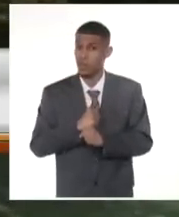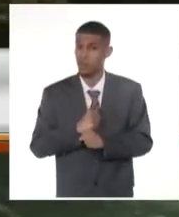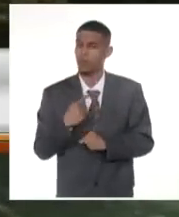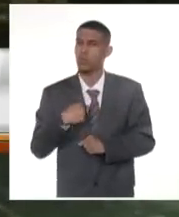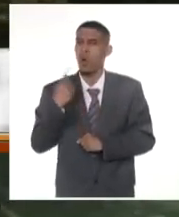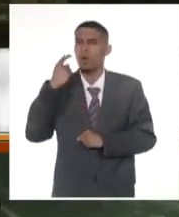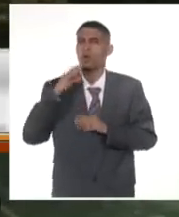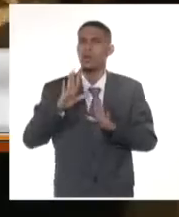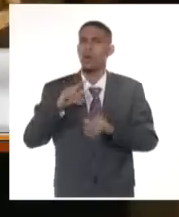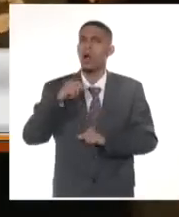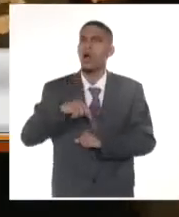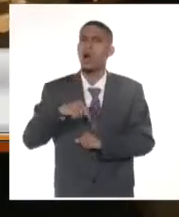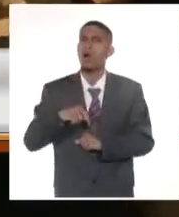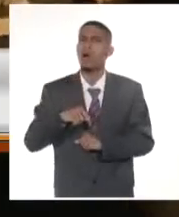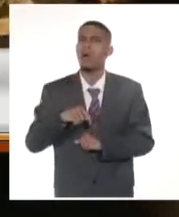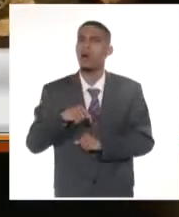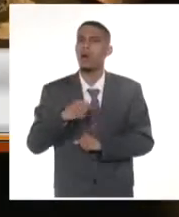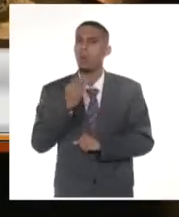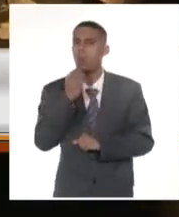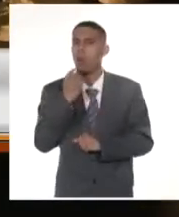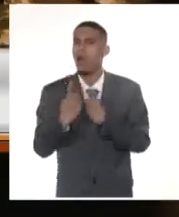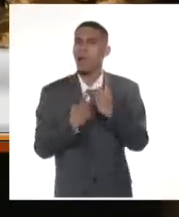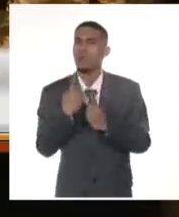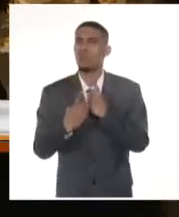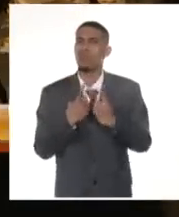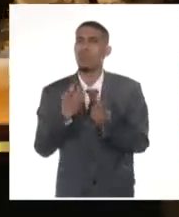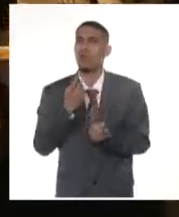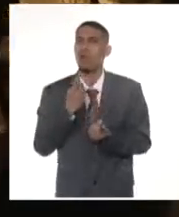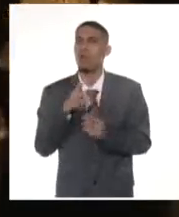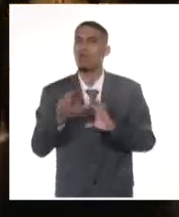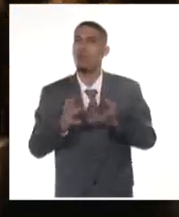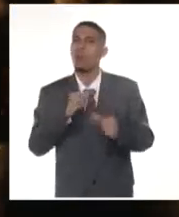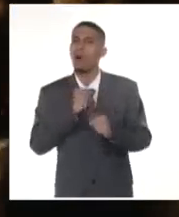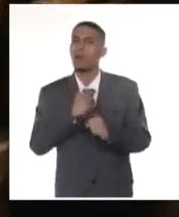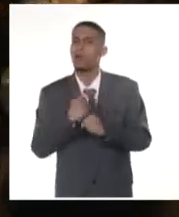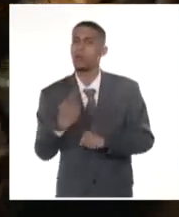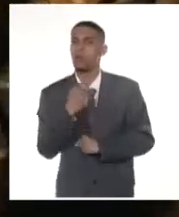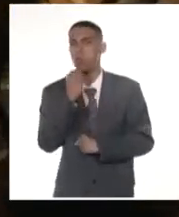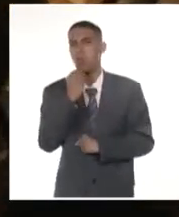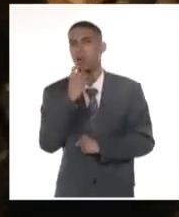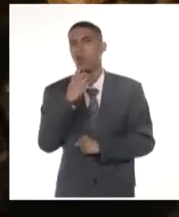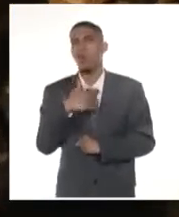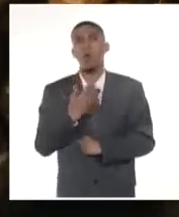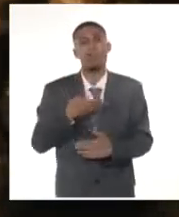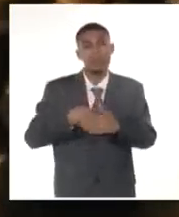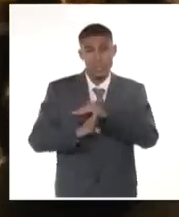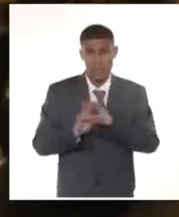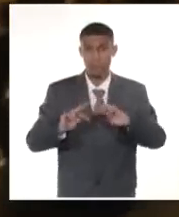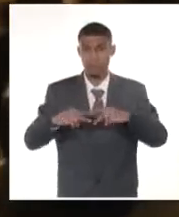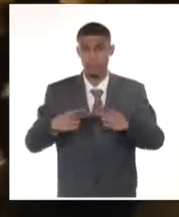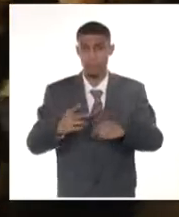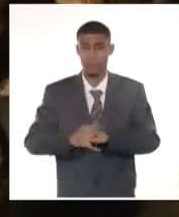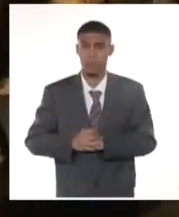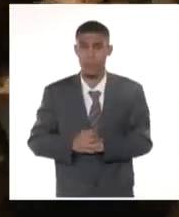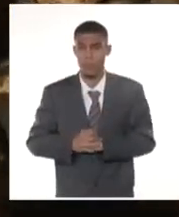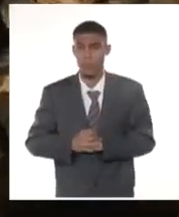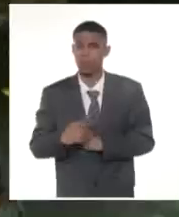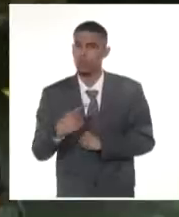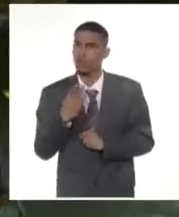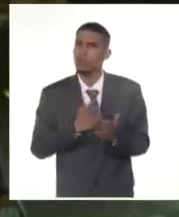ahora se tomarán algunas acciones para nosotros poder penetrar de nuevo y